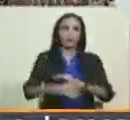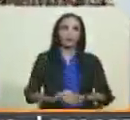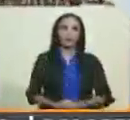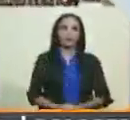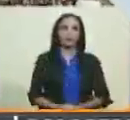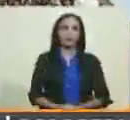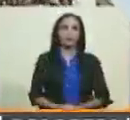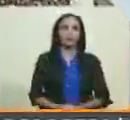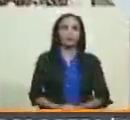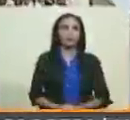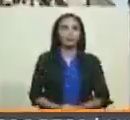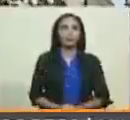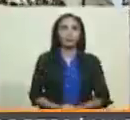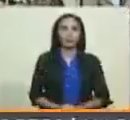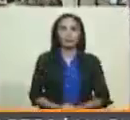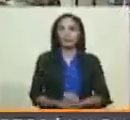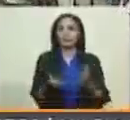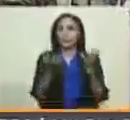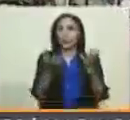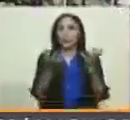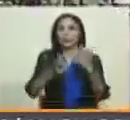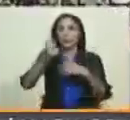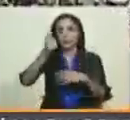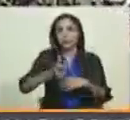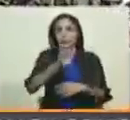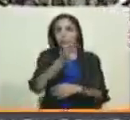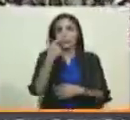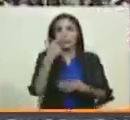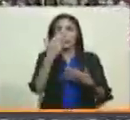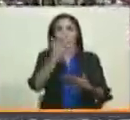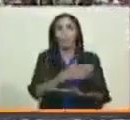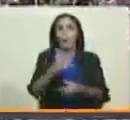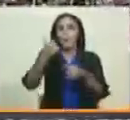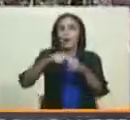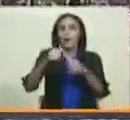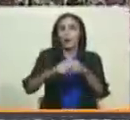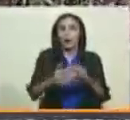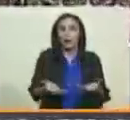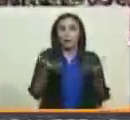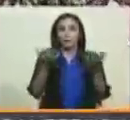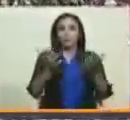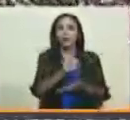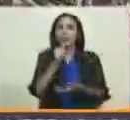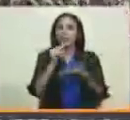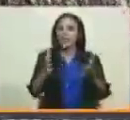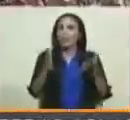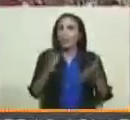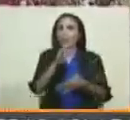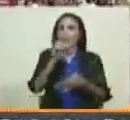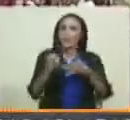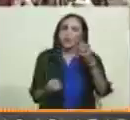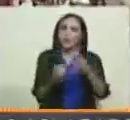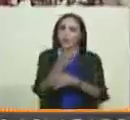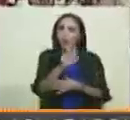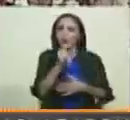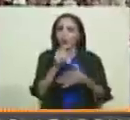¡Naguará, pues! ¡Ahí está Maracaibo! ¿Quién gana el 20 de mayo?